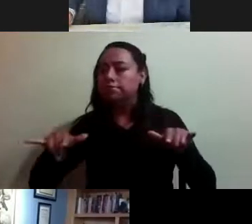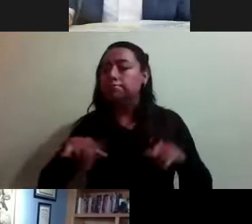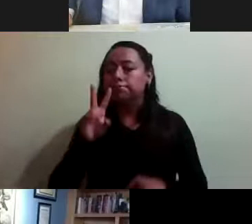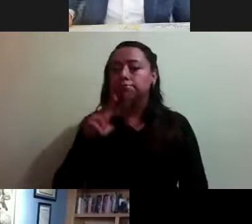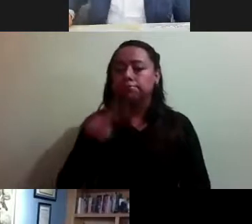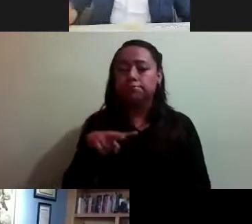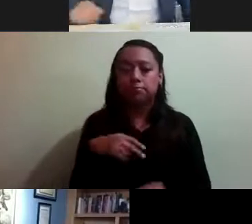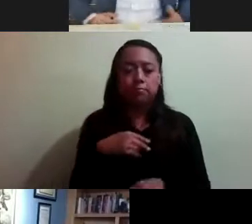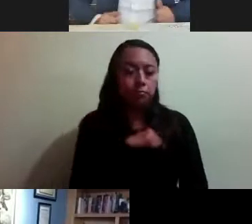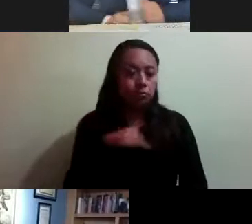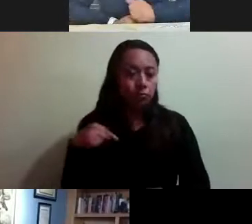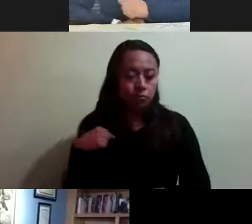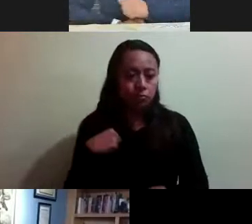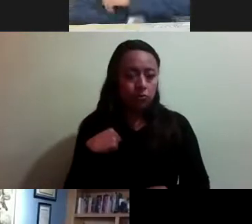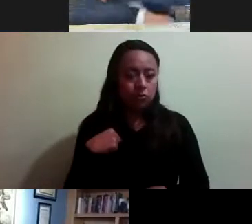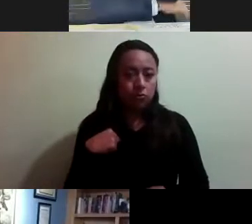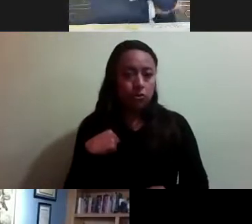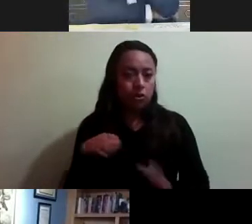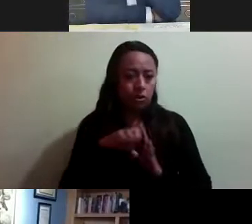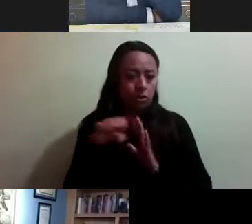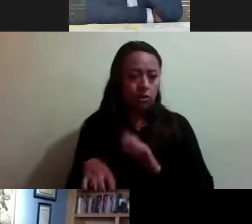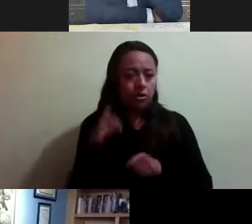nosotros estamos, ahorita a mi llegada,